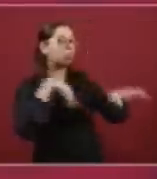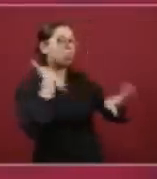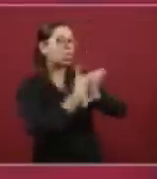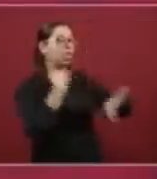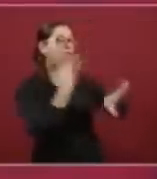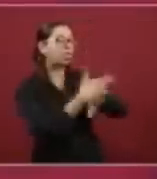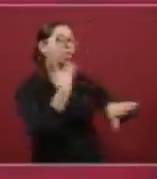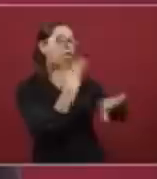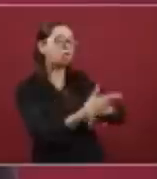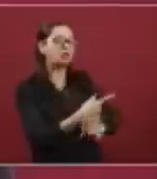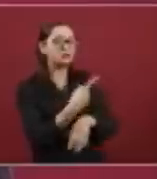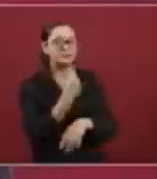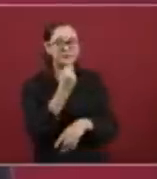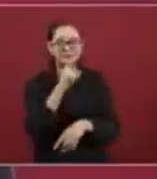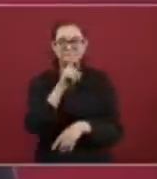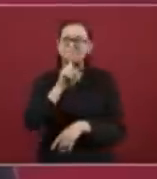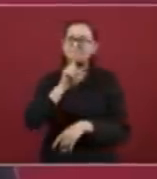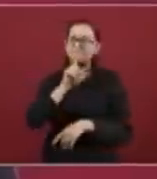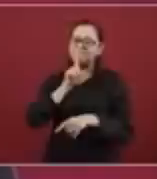y